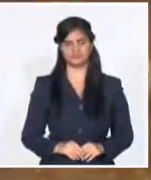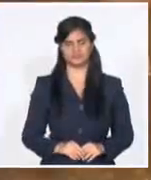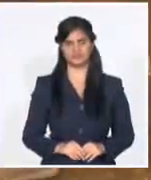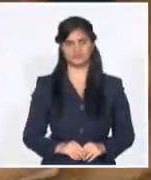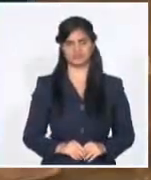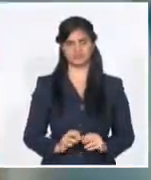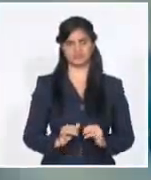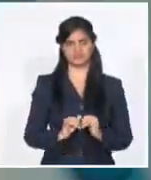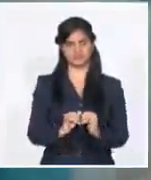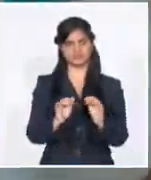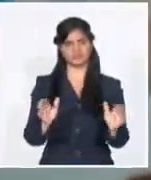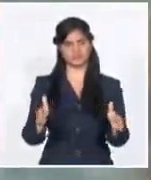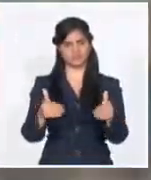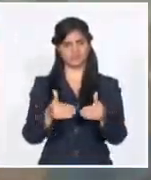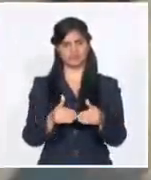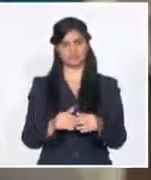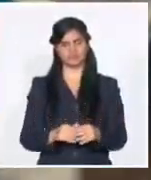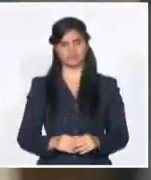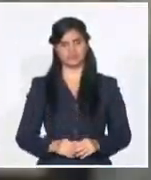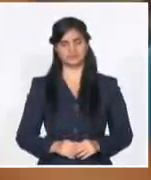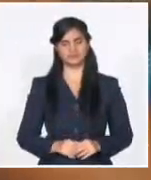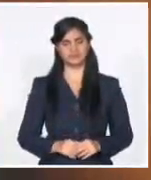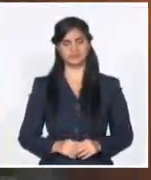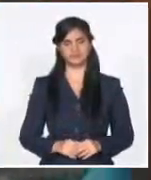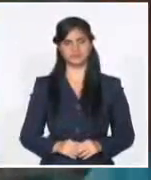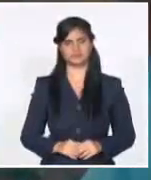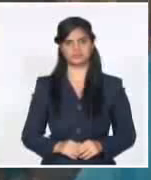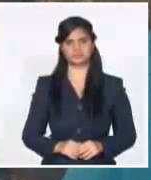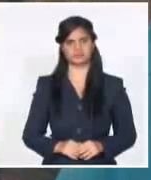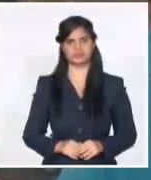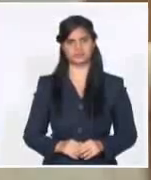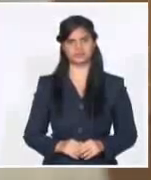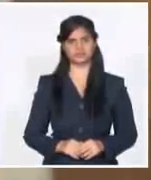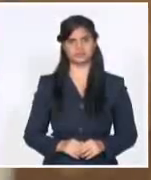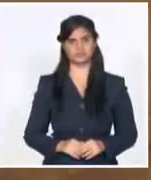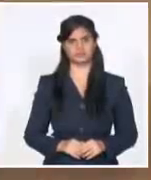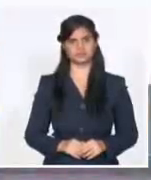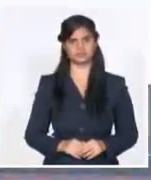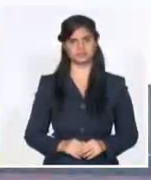Naturaleza Secreta para el Canal Cubano de Noticias.